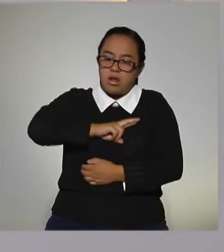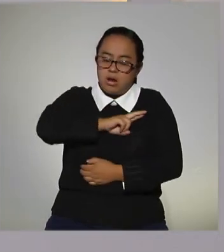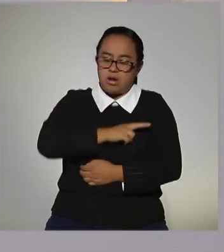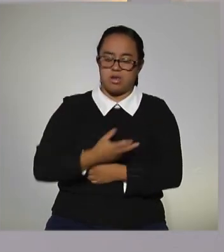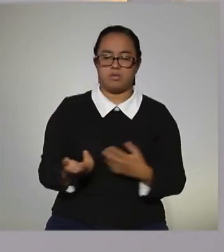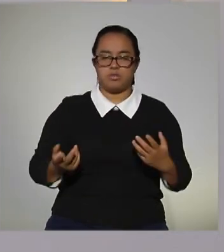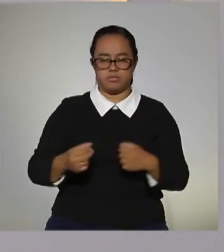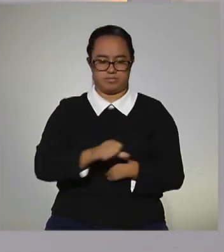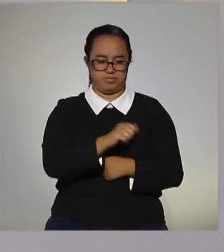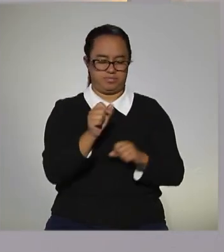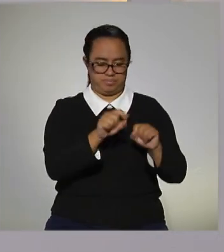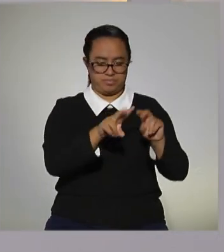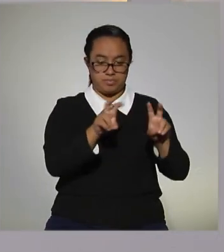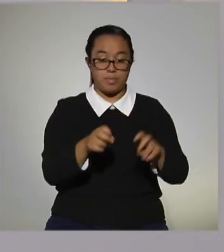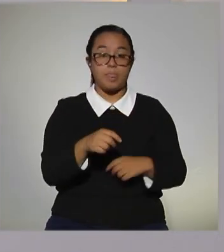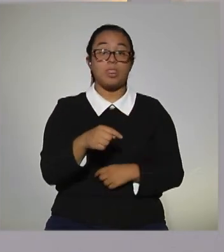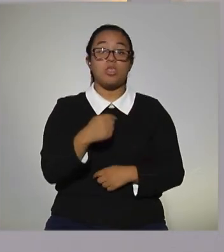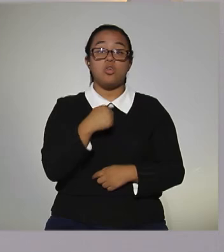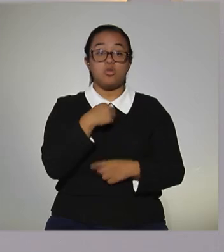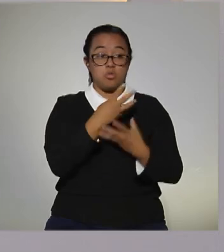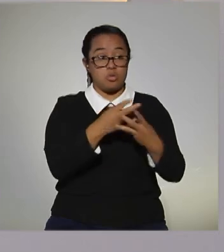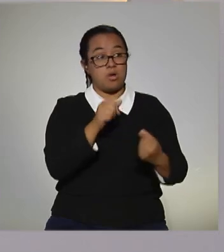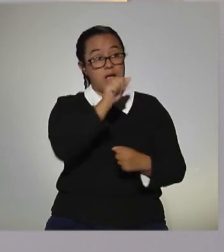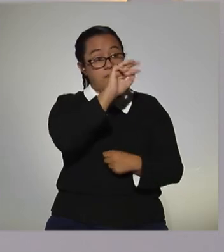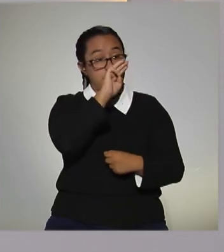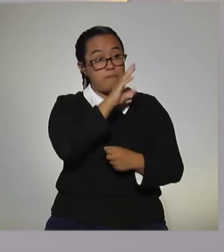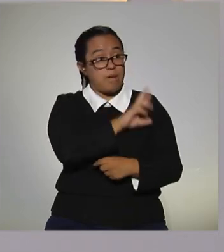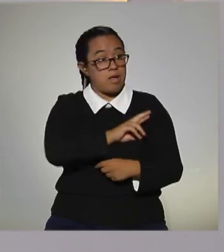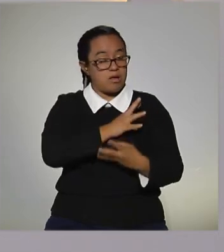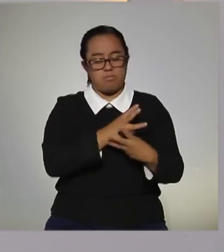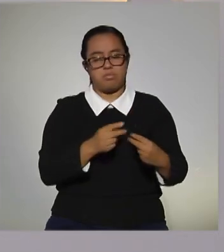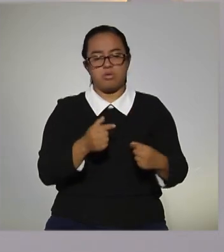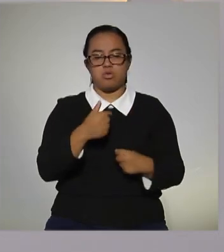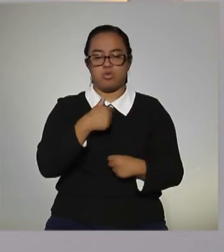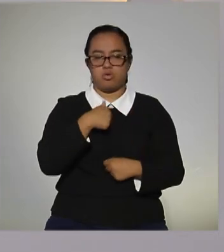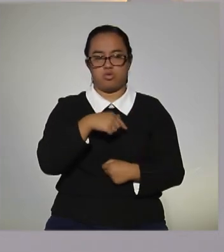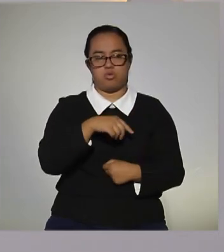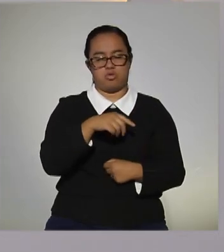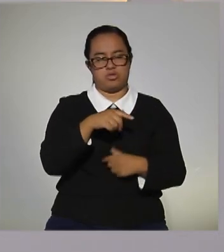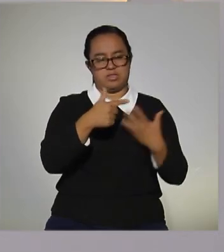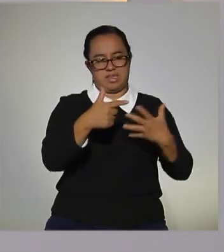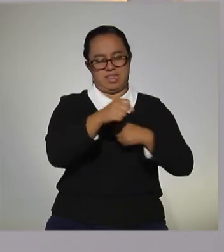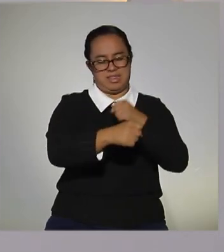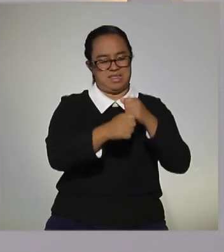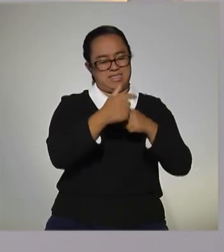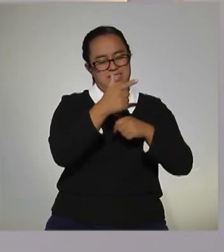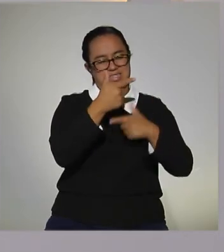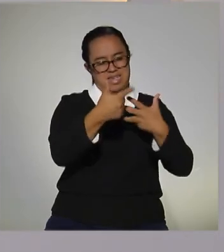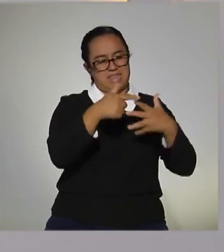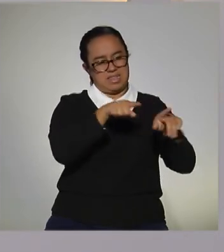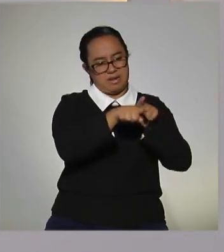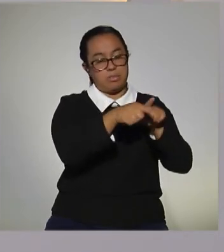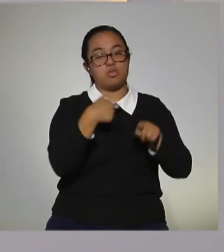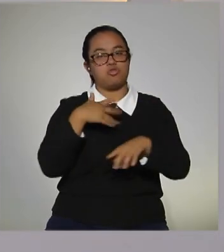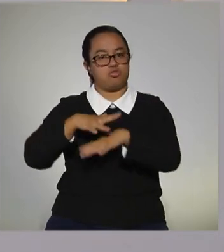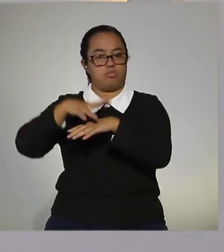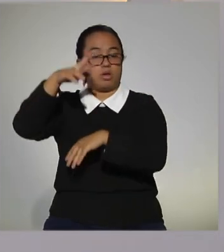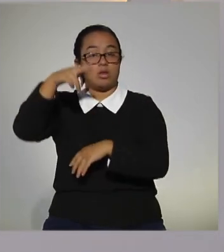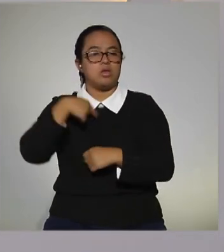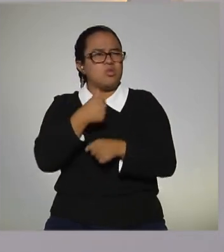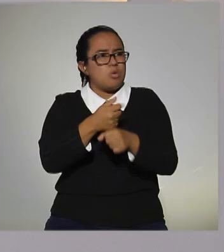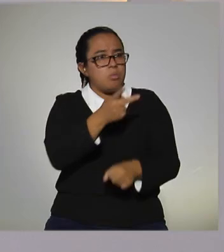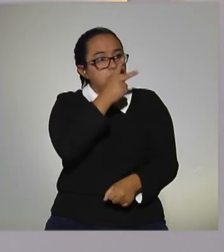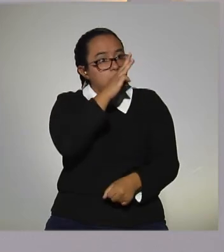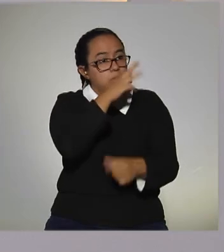nos dicen: no he podido superar el resentimiento hacia mi mamá. Yo fui la mayor de 7 hermanos. Yo sufrí mucho porque mis papás se